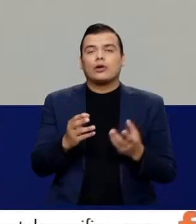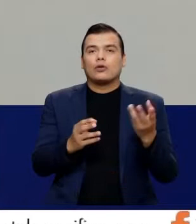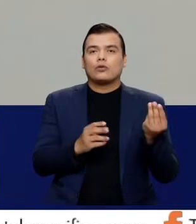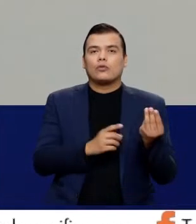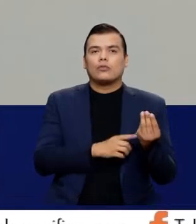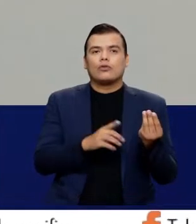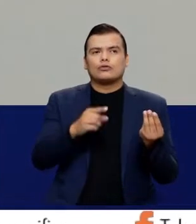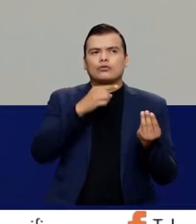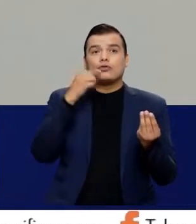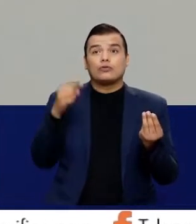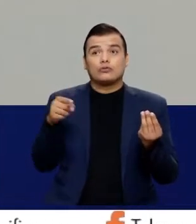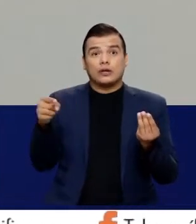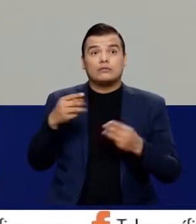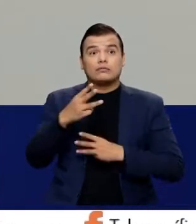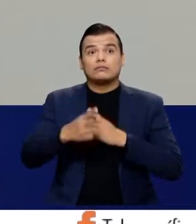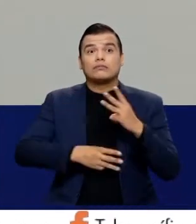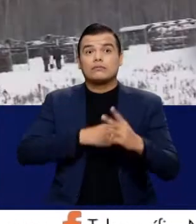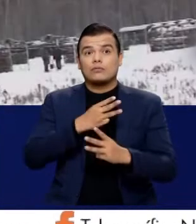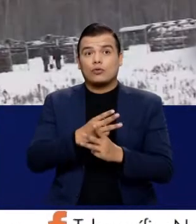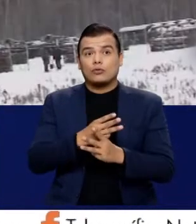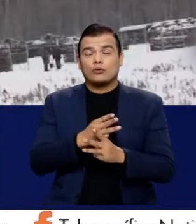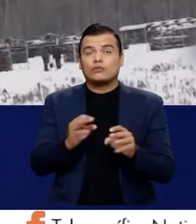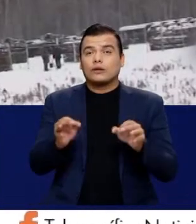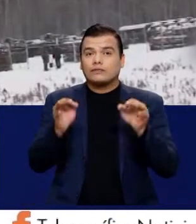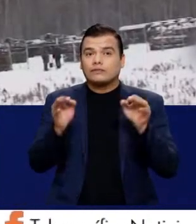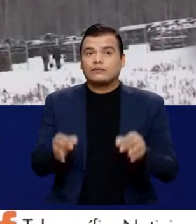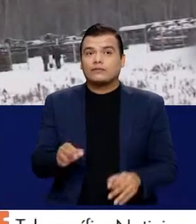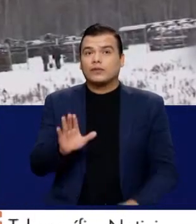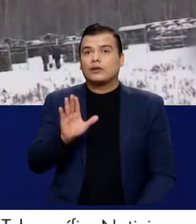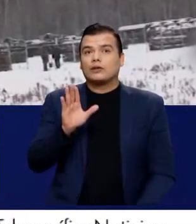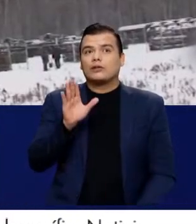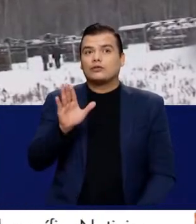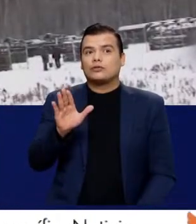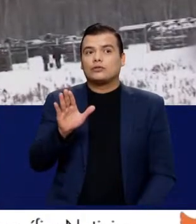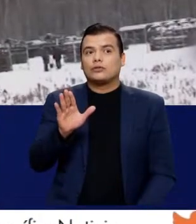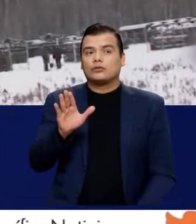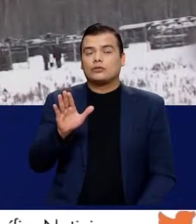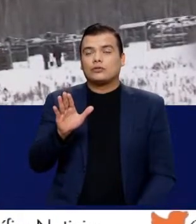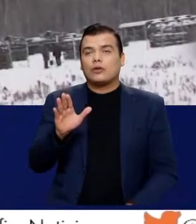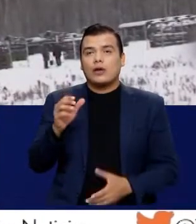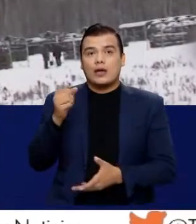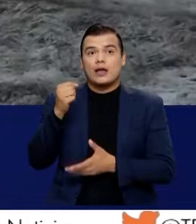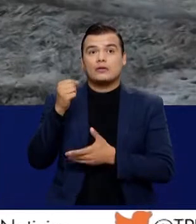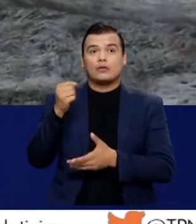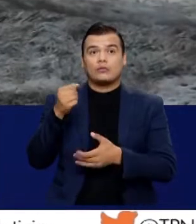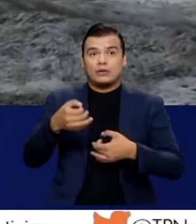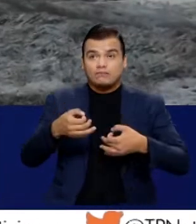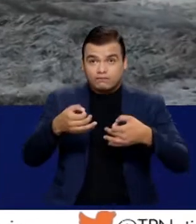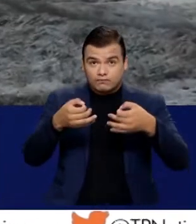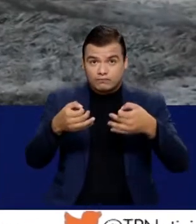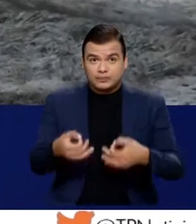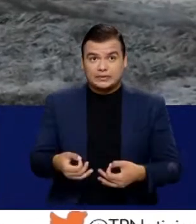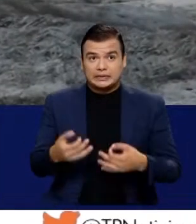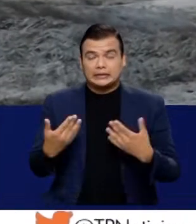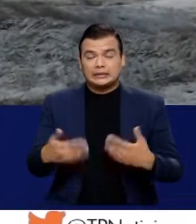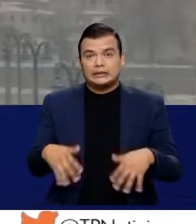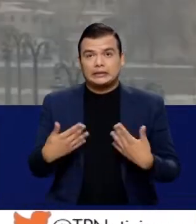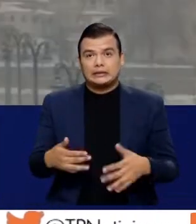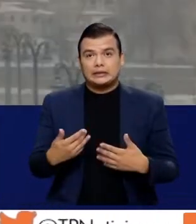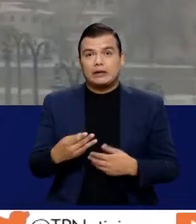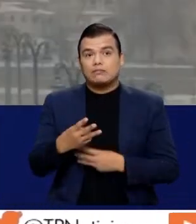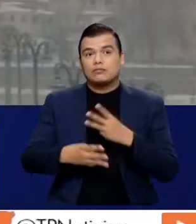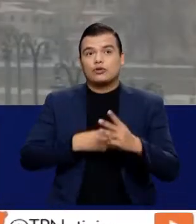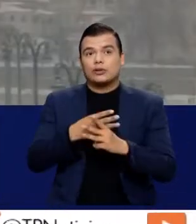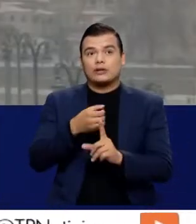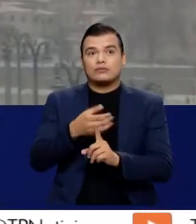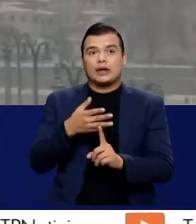potencial del mundo después de los eeuu pero la economía soviética no estaba integrada en el tejido la economía mundial carús